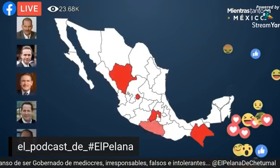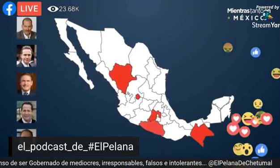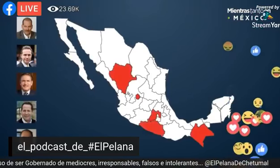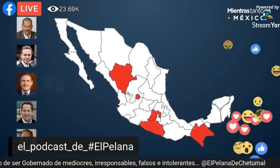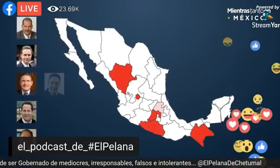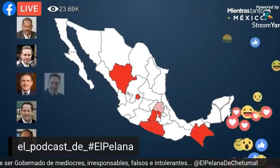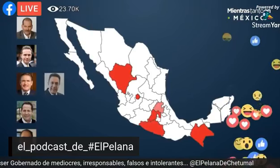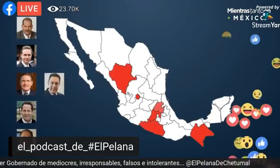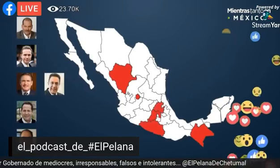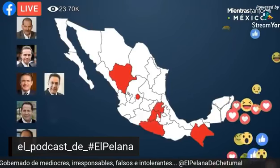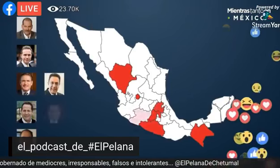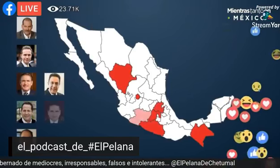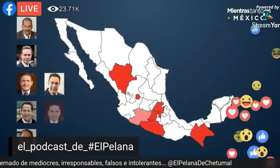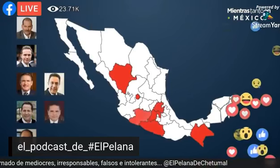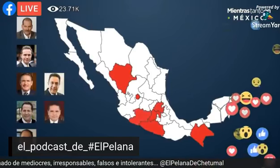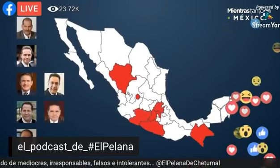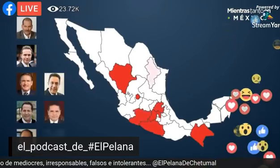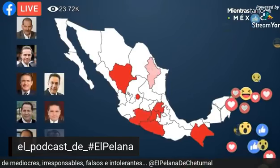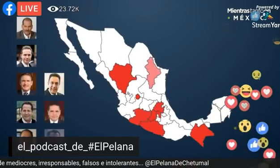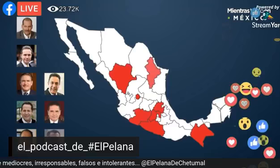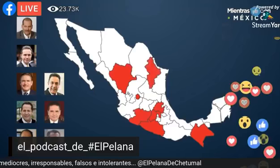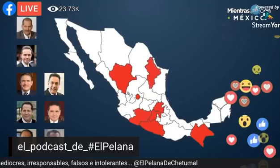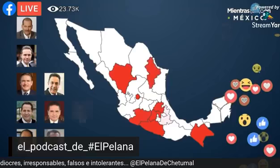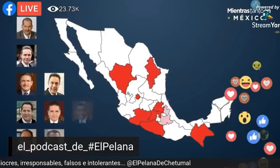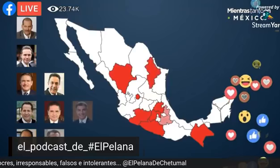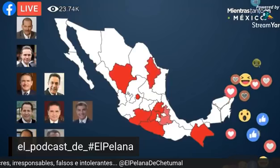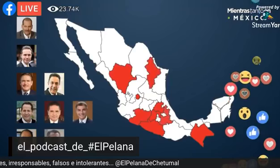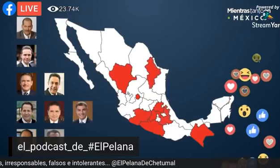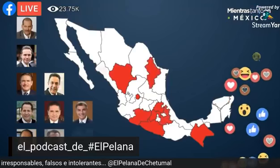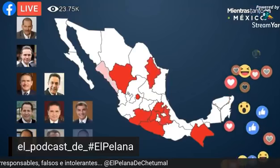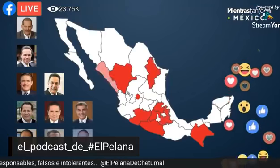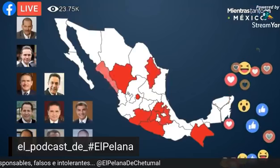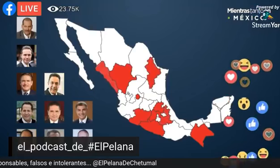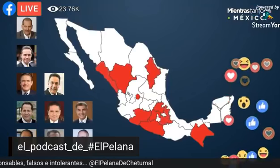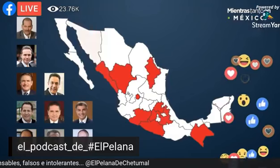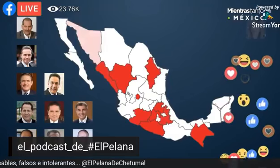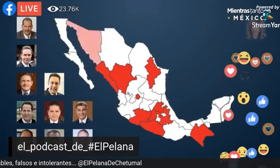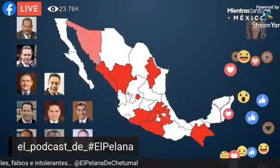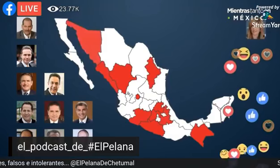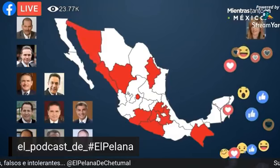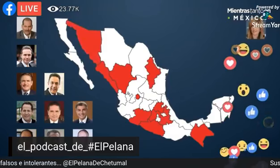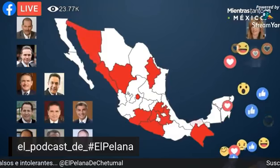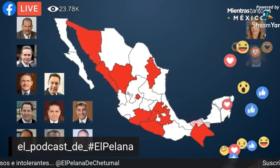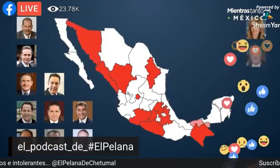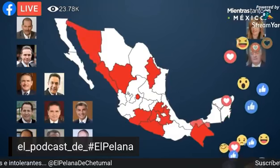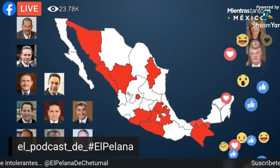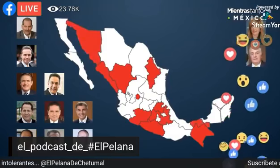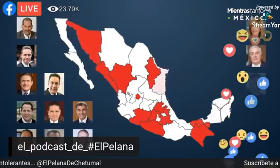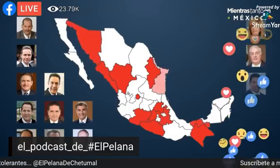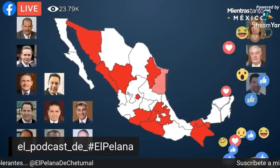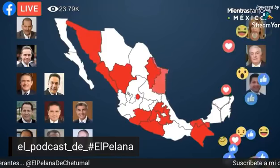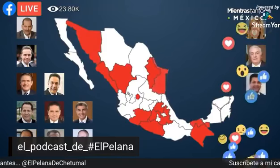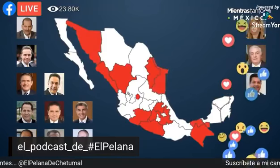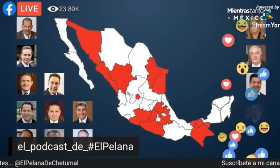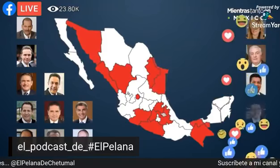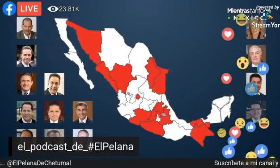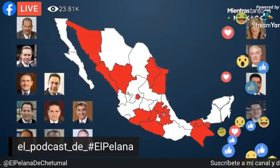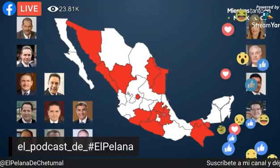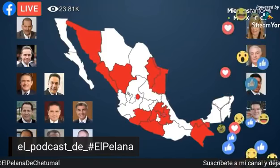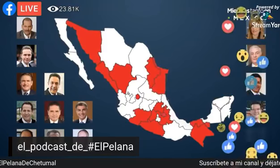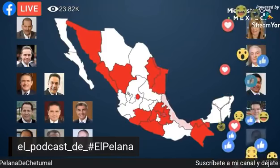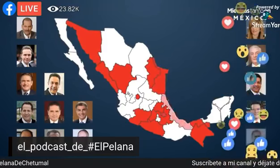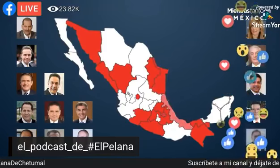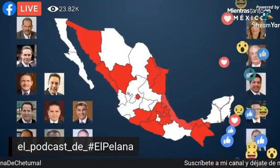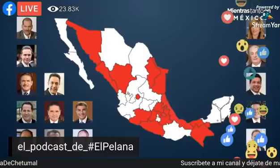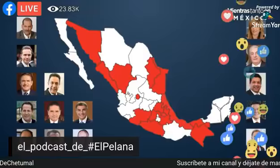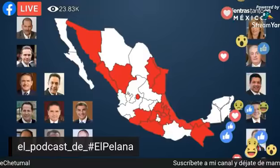México, Guerrero, Hidalgo, Michoacán, Nuevo León, Puebla, Sinaloa, Sonora, Tabasco, Tamaulipas, Tlaxcala y Veracruz opacaron